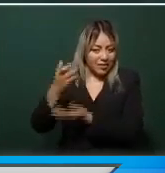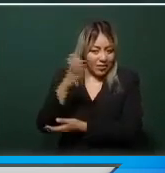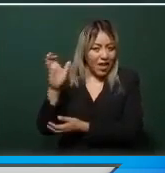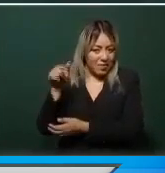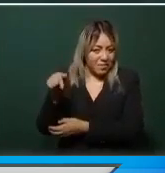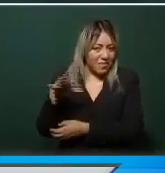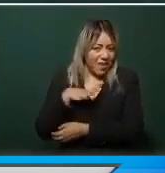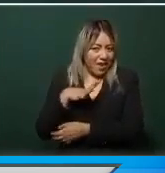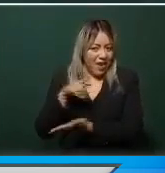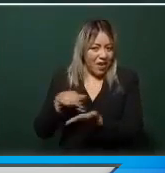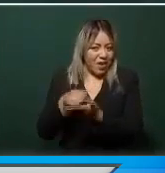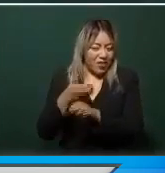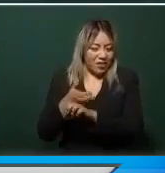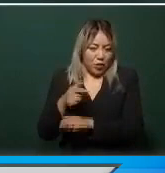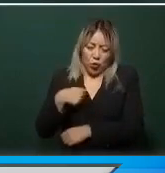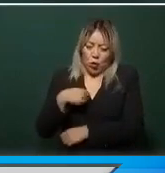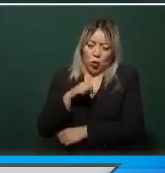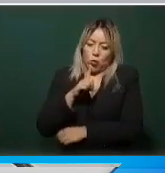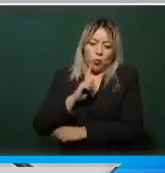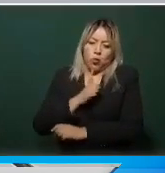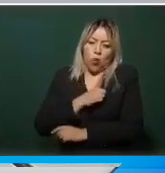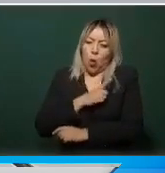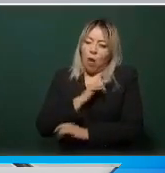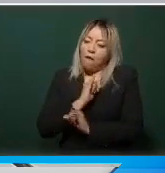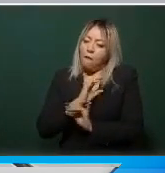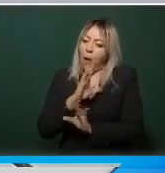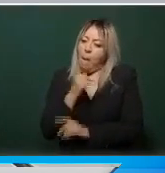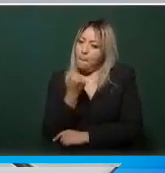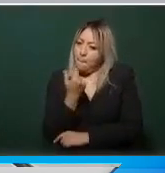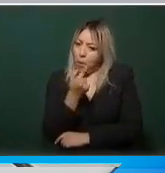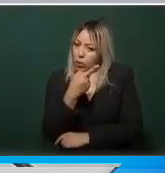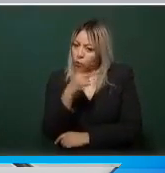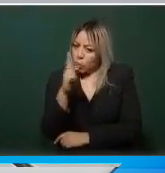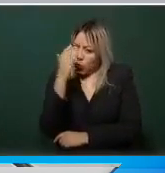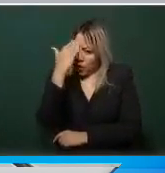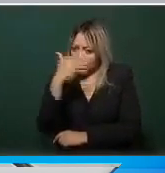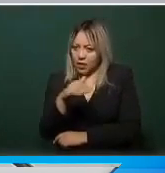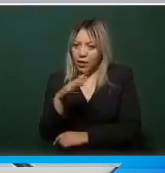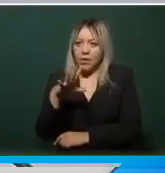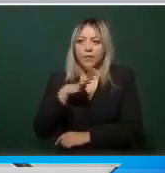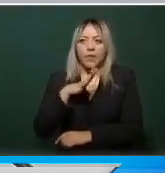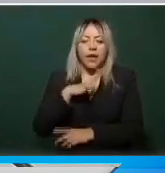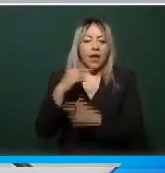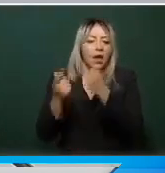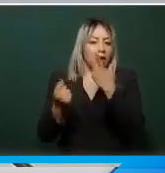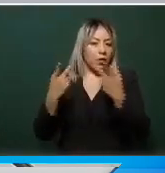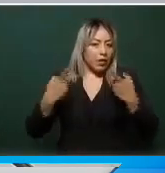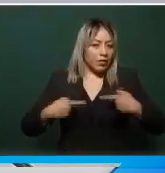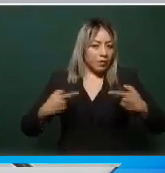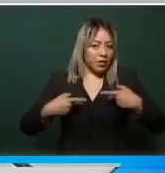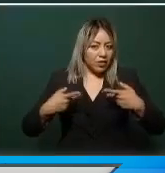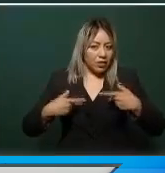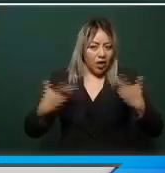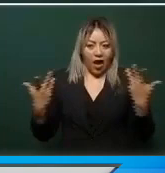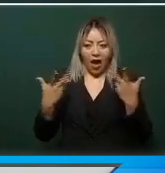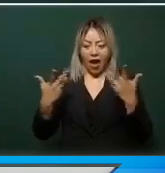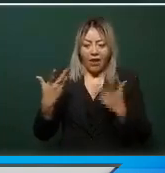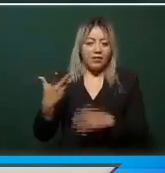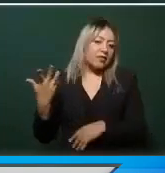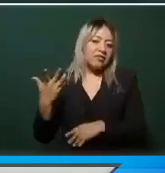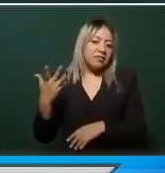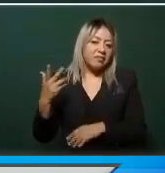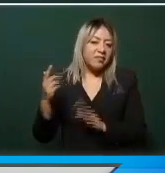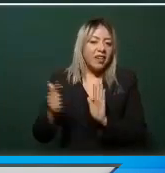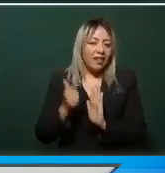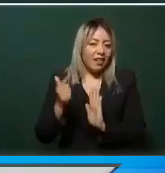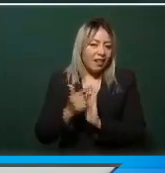esta medida. Tendrá repercusiones porque afecta al empleo en México. Señala que se defenderán a los productores y se mantendrá el diálogo con los Estados